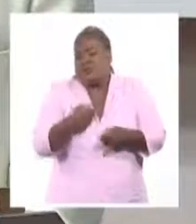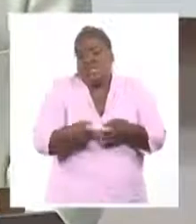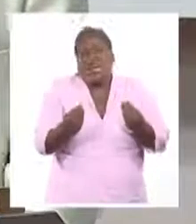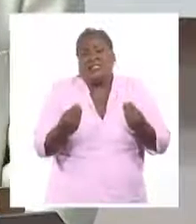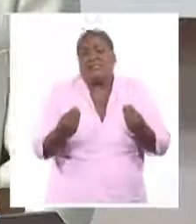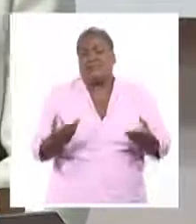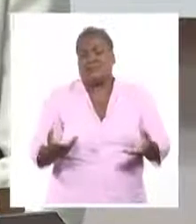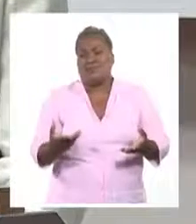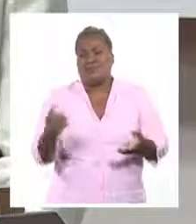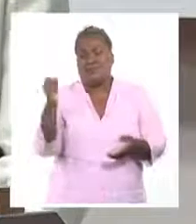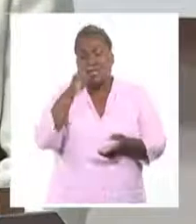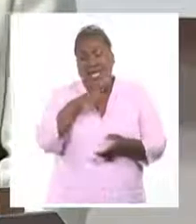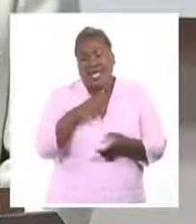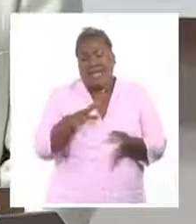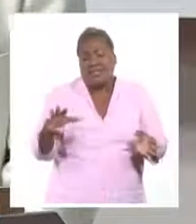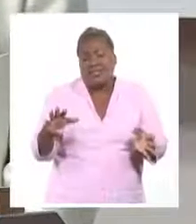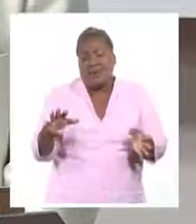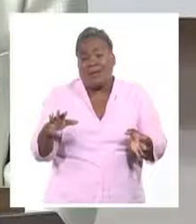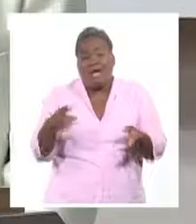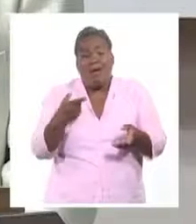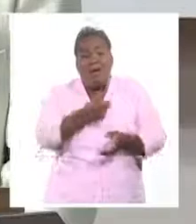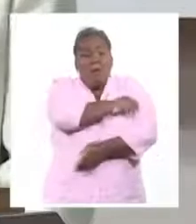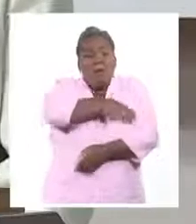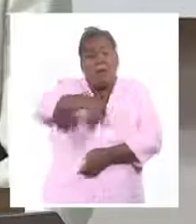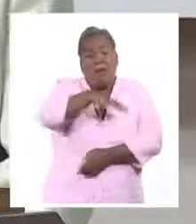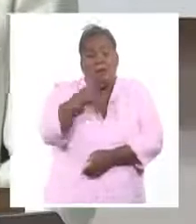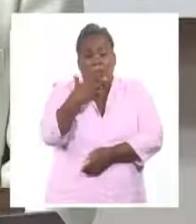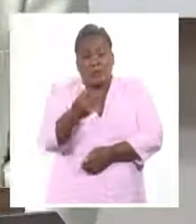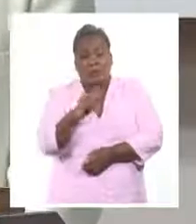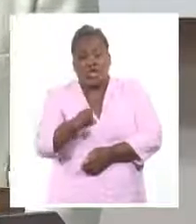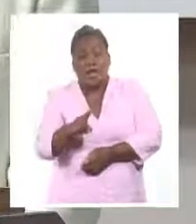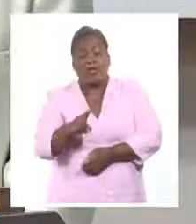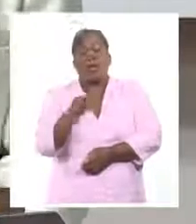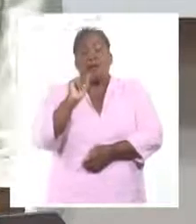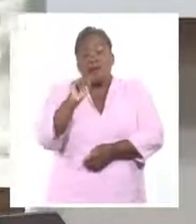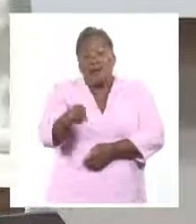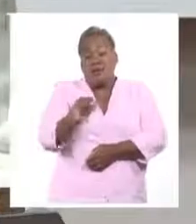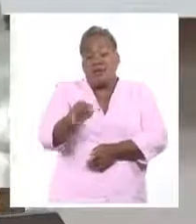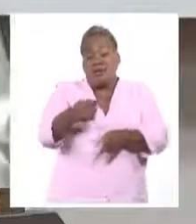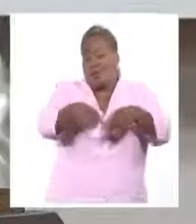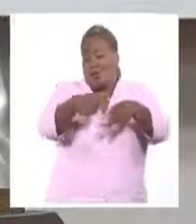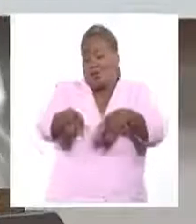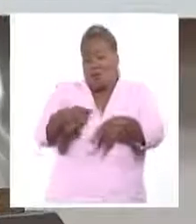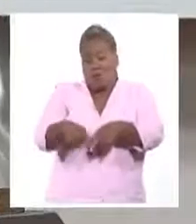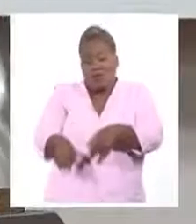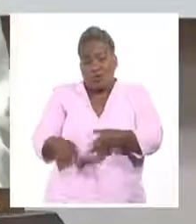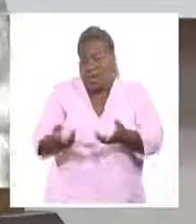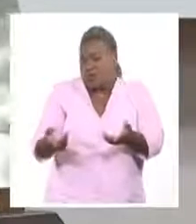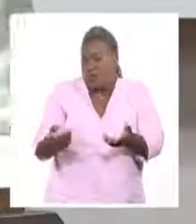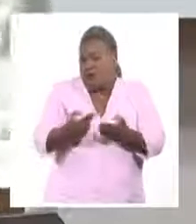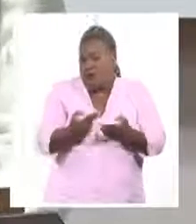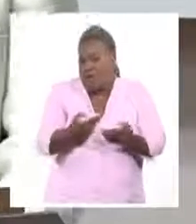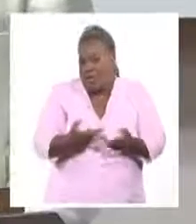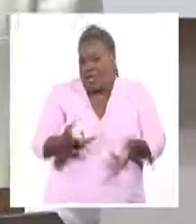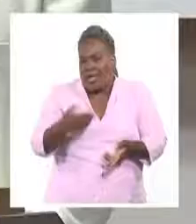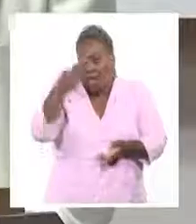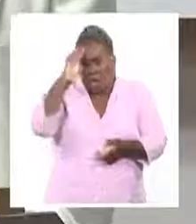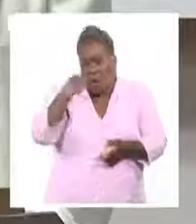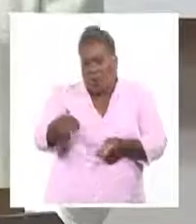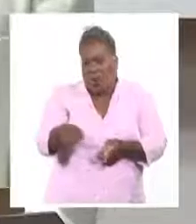veces terminan alejándonos de todos los públicos, provocando que el pueblo o determinados segmentos desconfíen y se distancien de